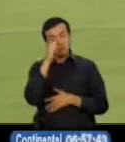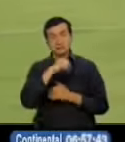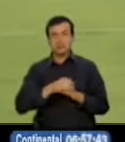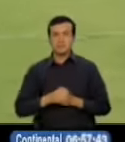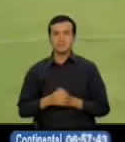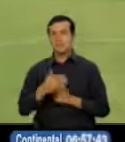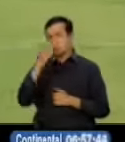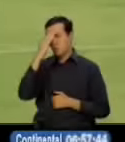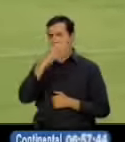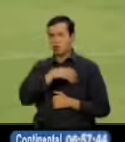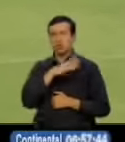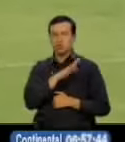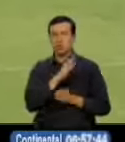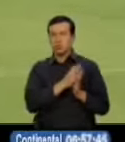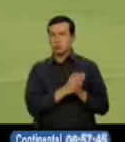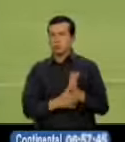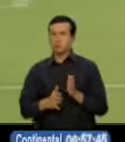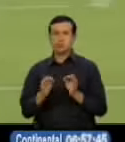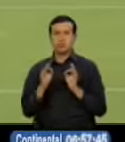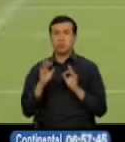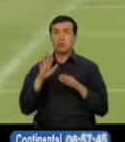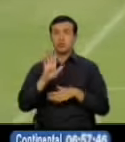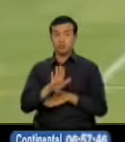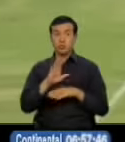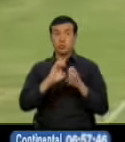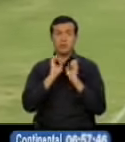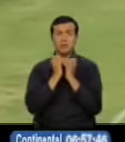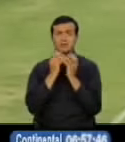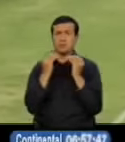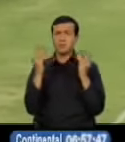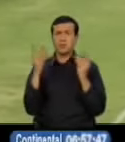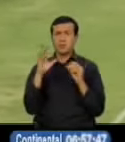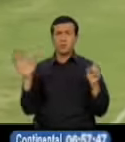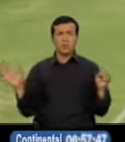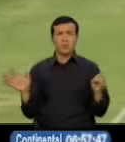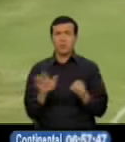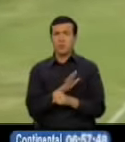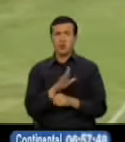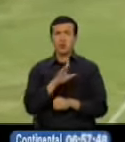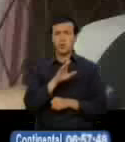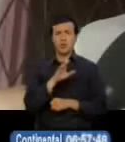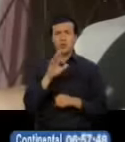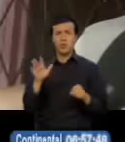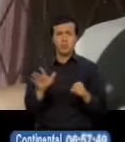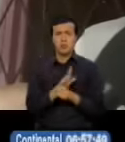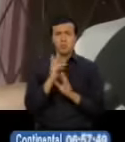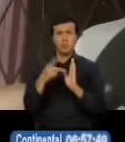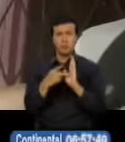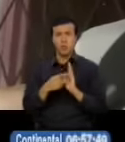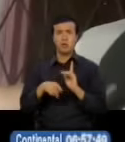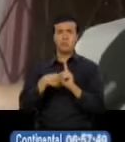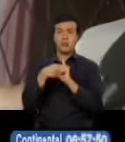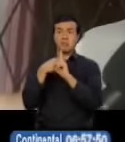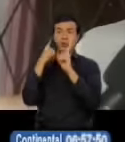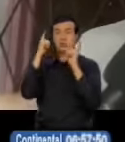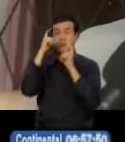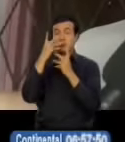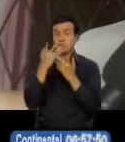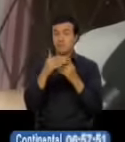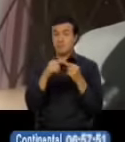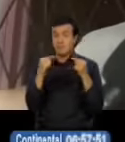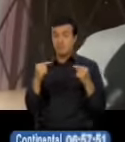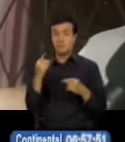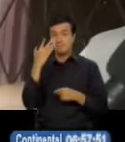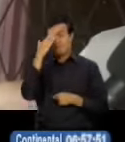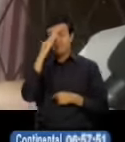que Barcelona ha hecho una gran campaña, sobre todo local, ha tenido casi el 100% de los puntos y eso lo hace un rival difícil, además de